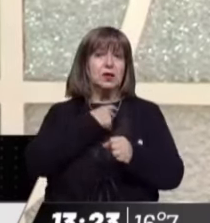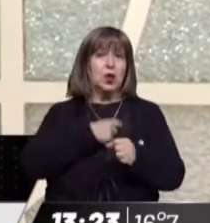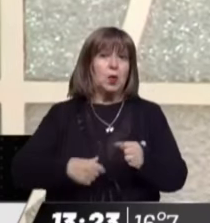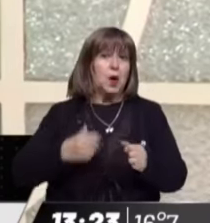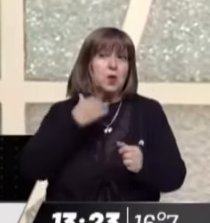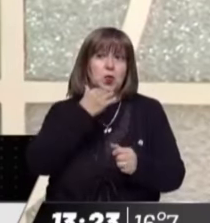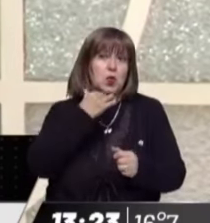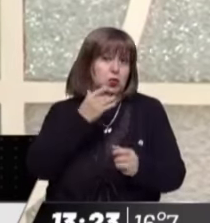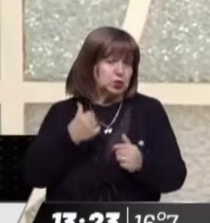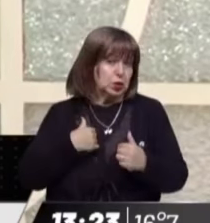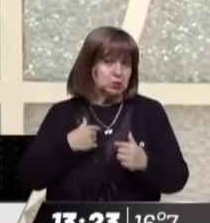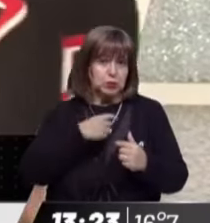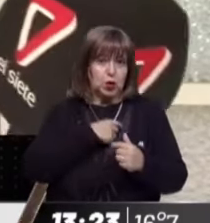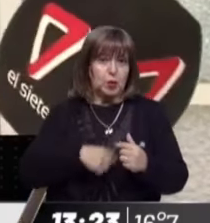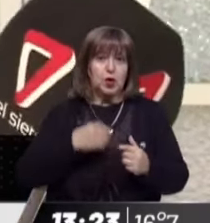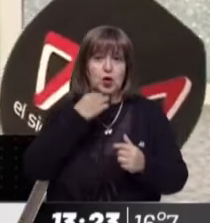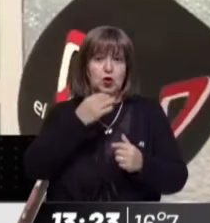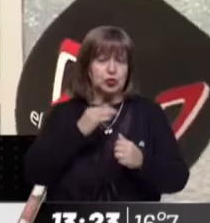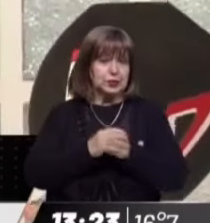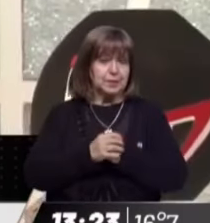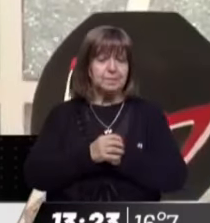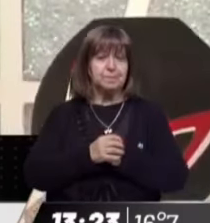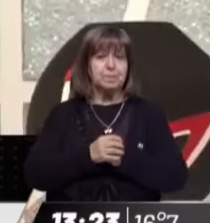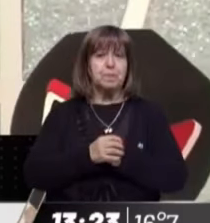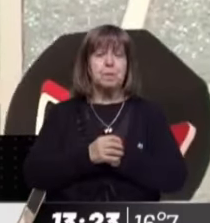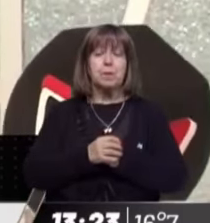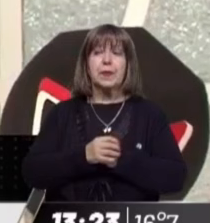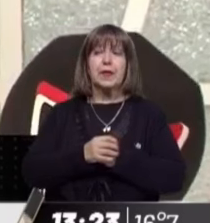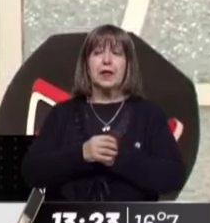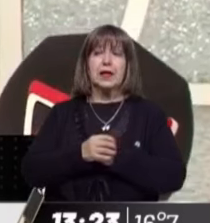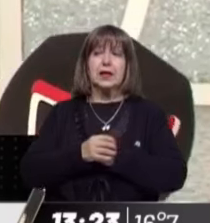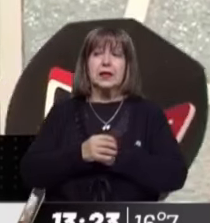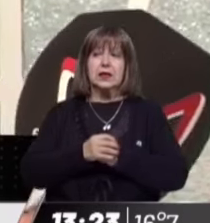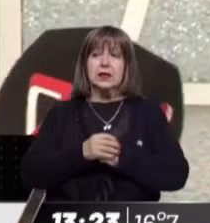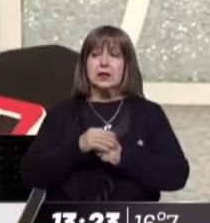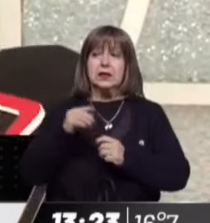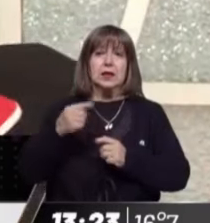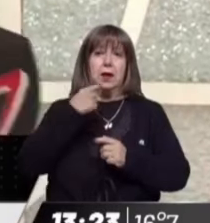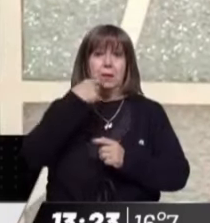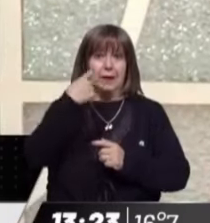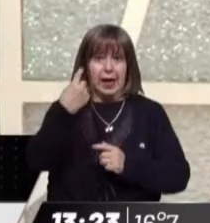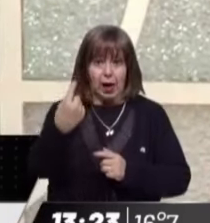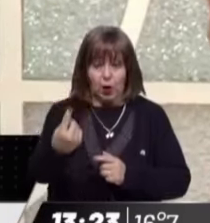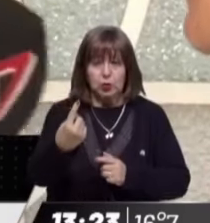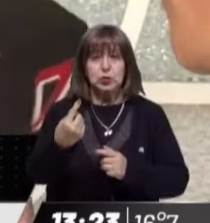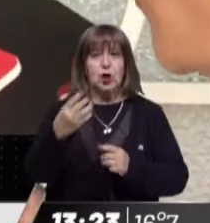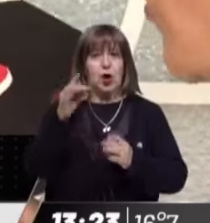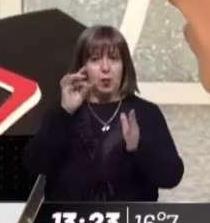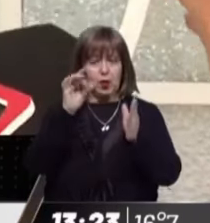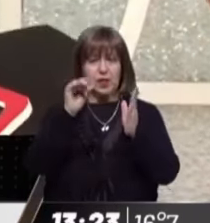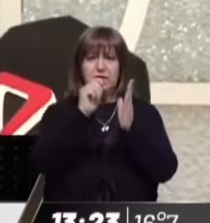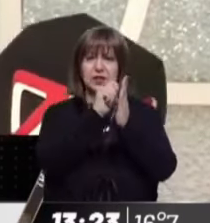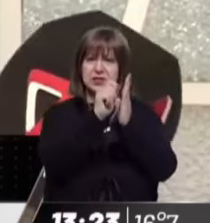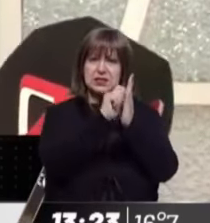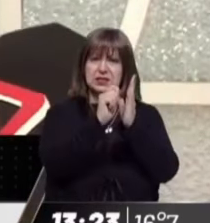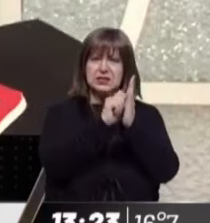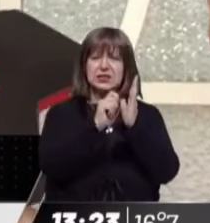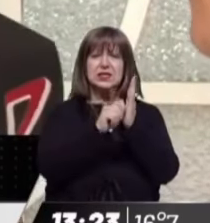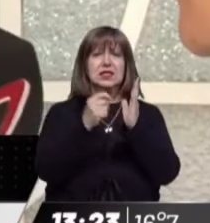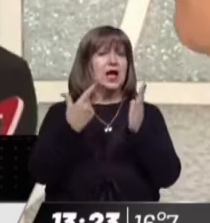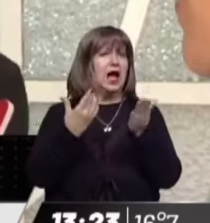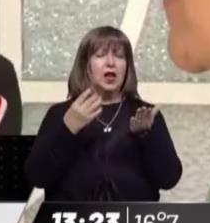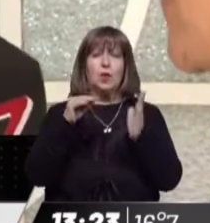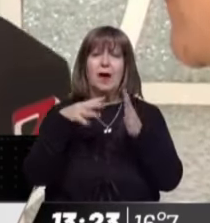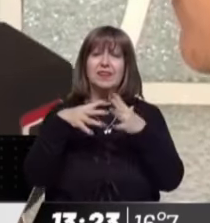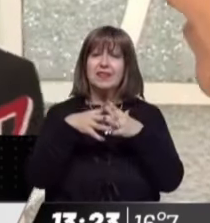no tenemos... Y ahora, o sea, los requisitos les piden todo eso, digamos. Es muy complejo. ¿Les piden alguna otra cosa que